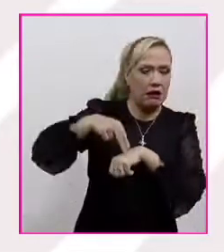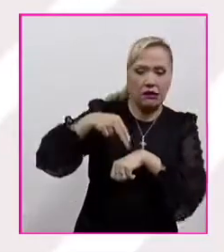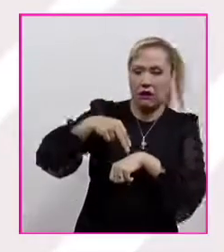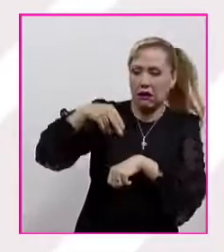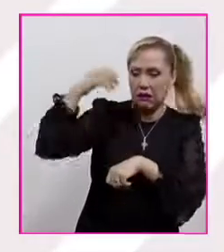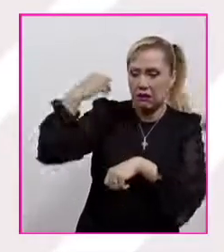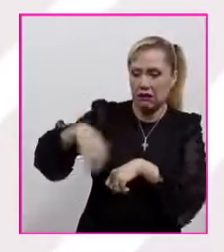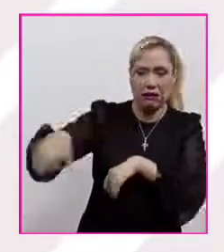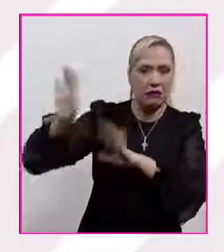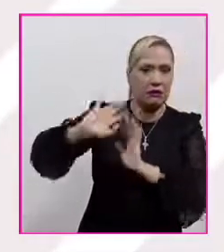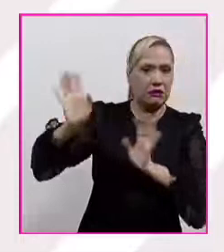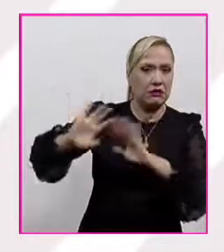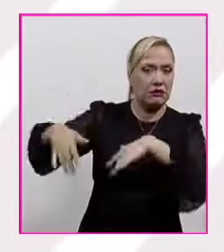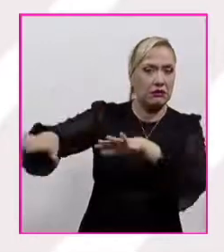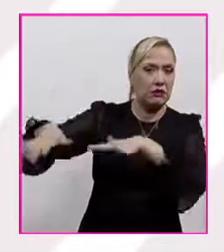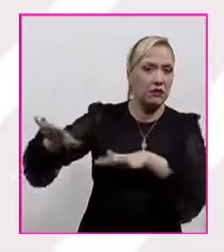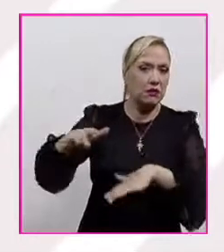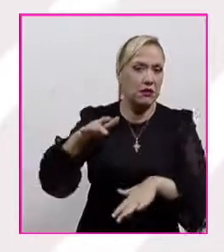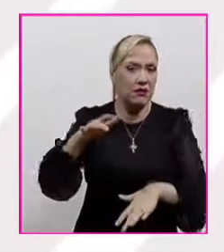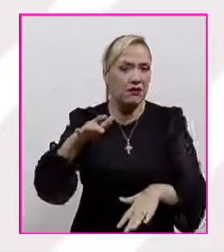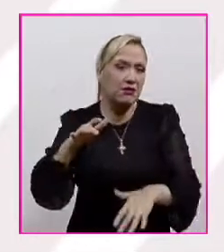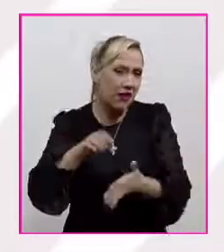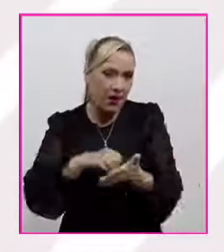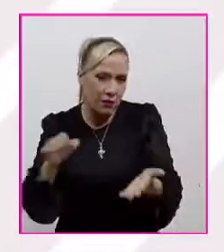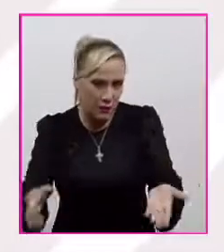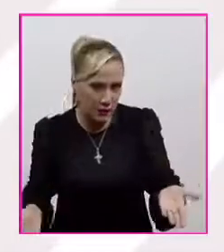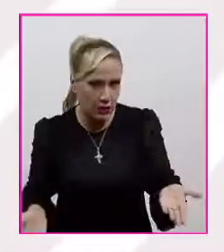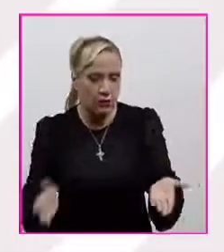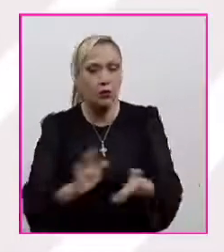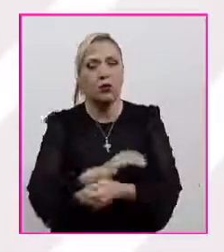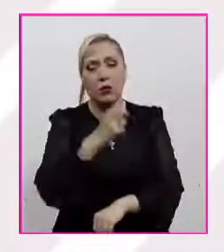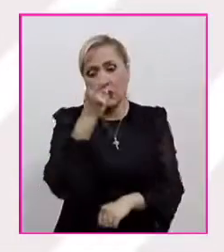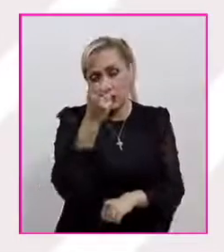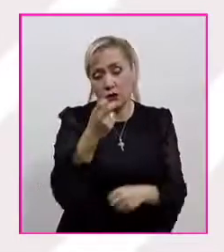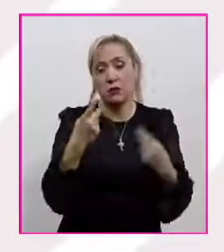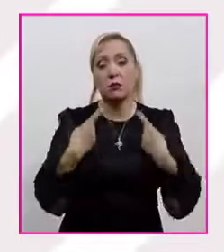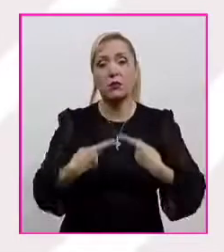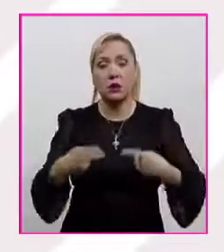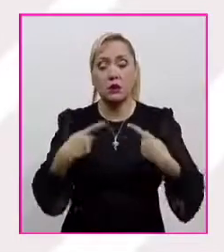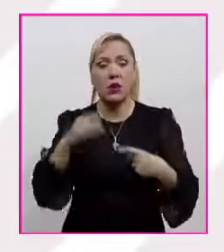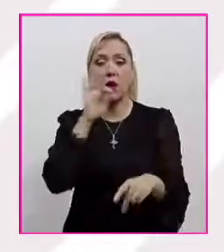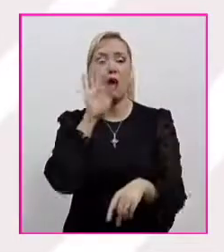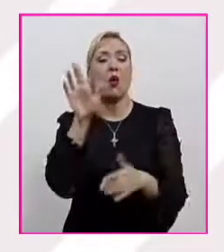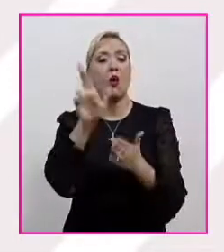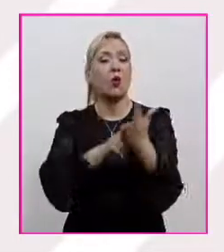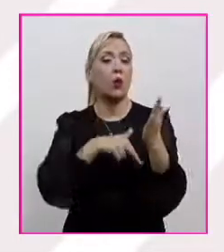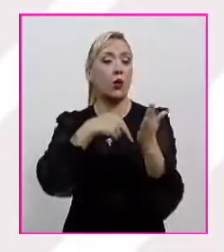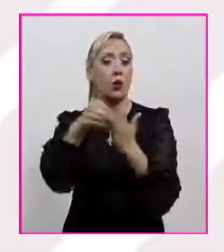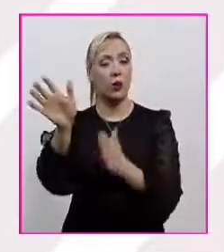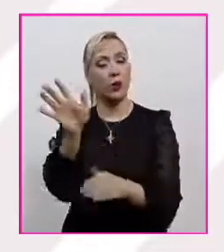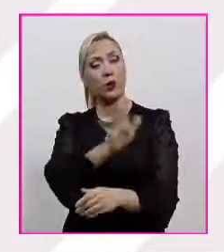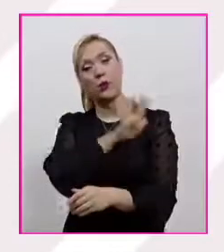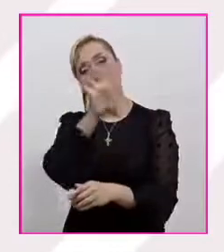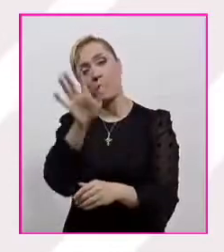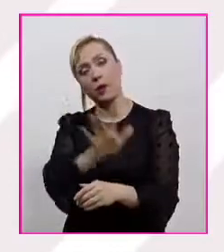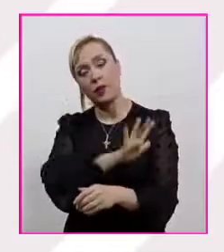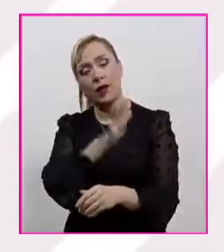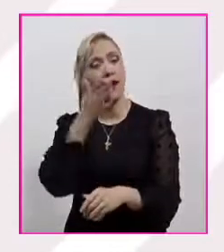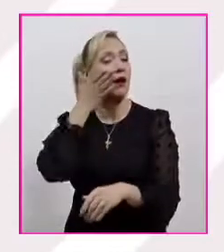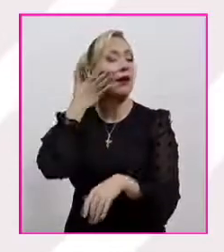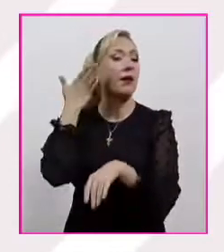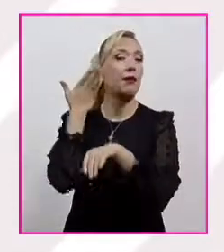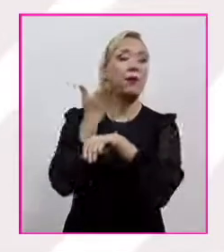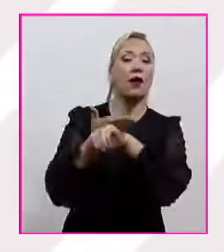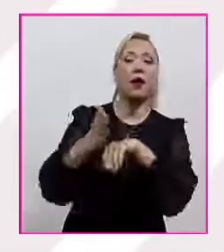Entonces, eso claramente lo vemos porque si son personas rubias o tal vez de